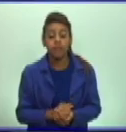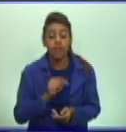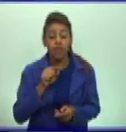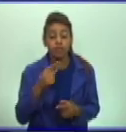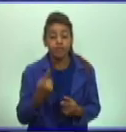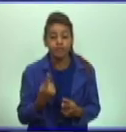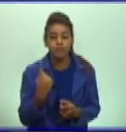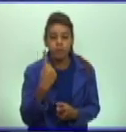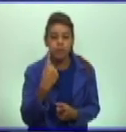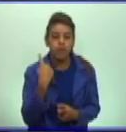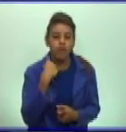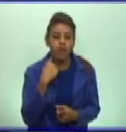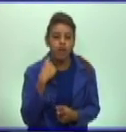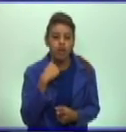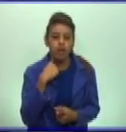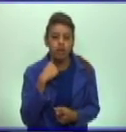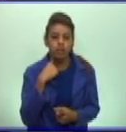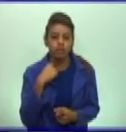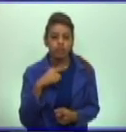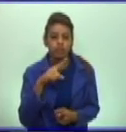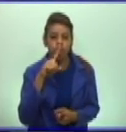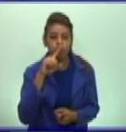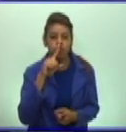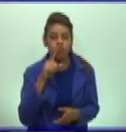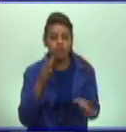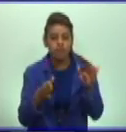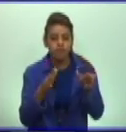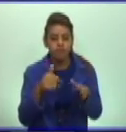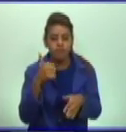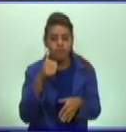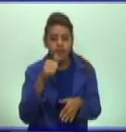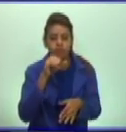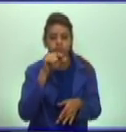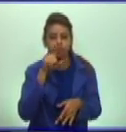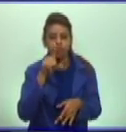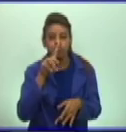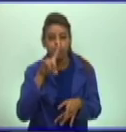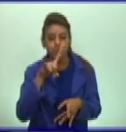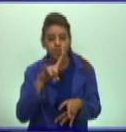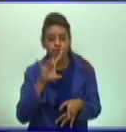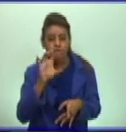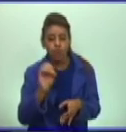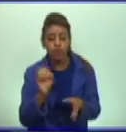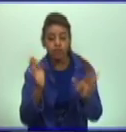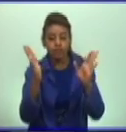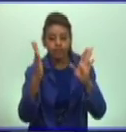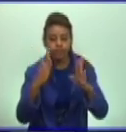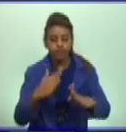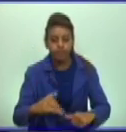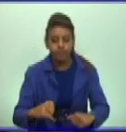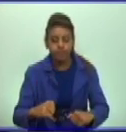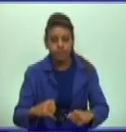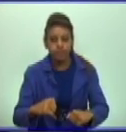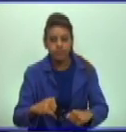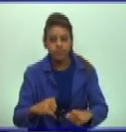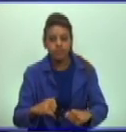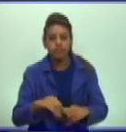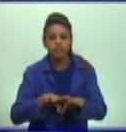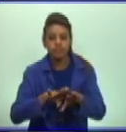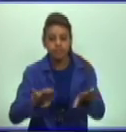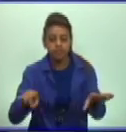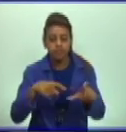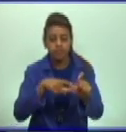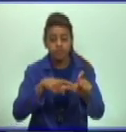En los primeros años de la década del 90, ocurre que se derrumba el campo socialista y la desintegración de la